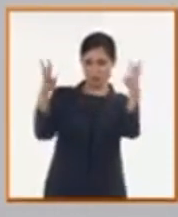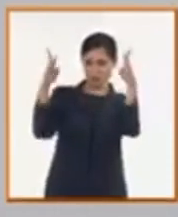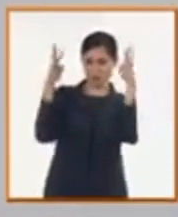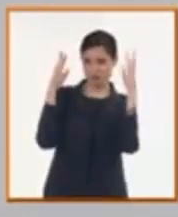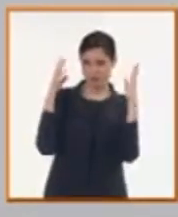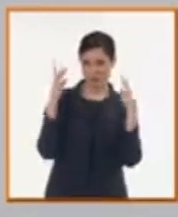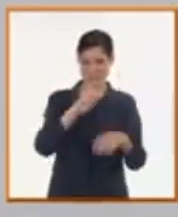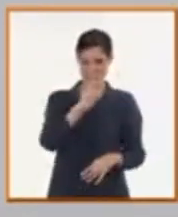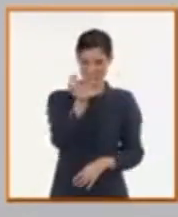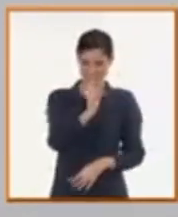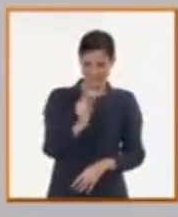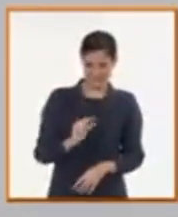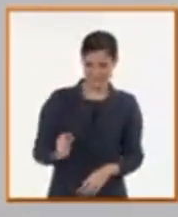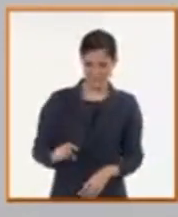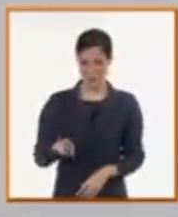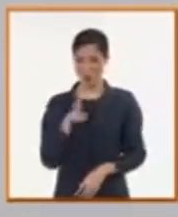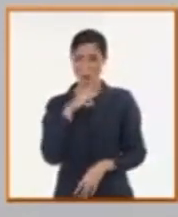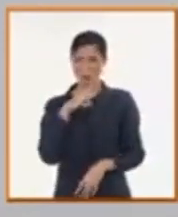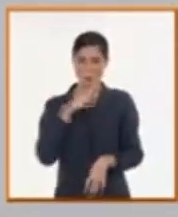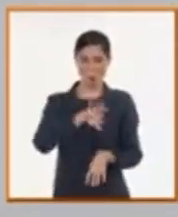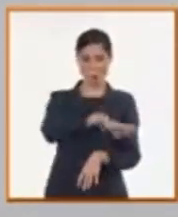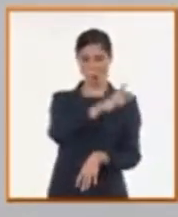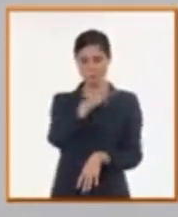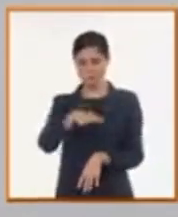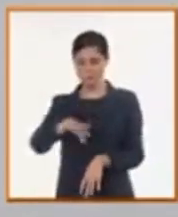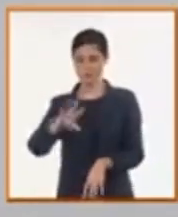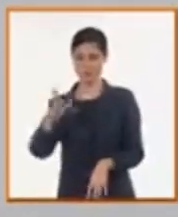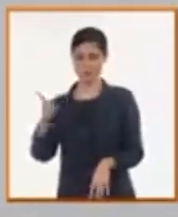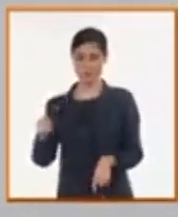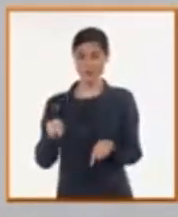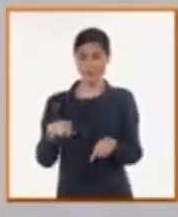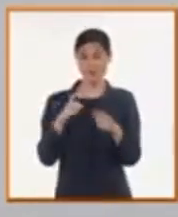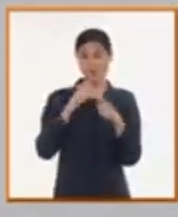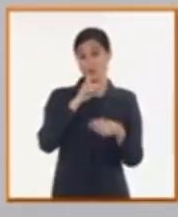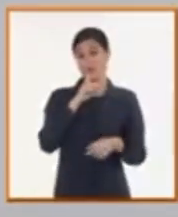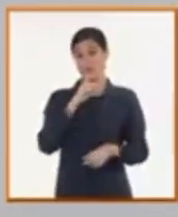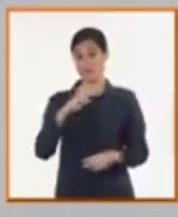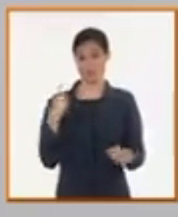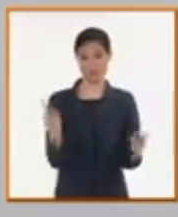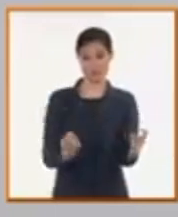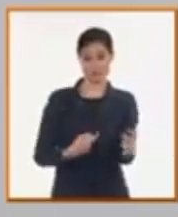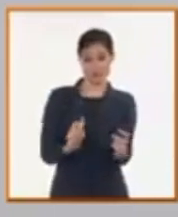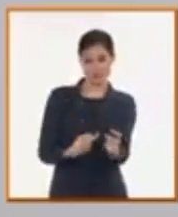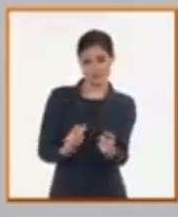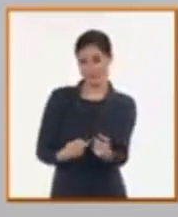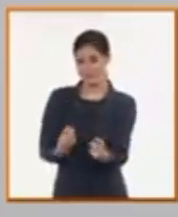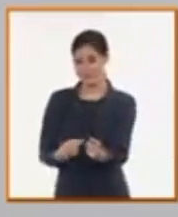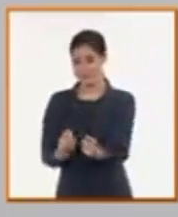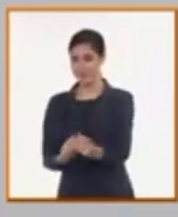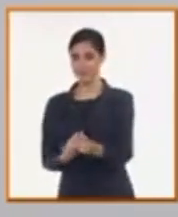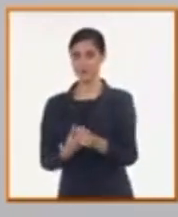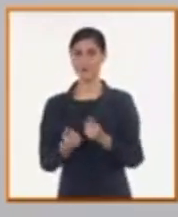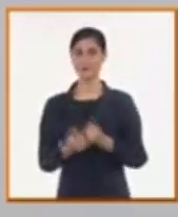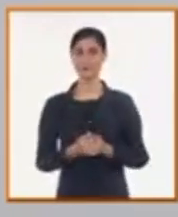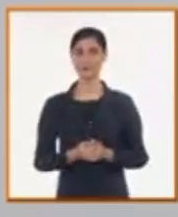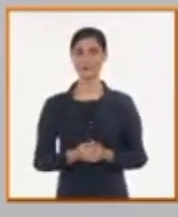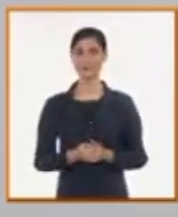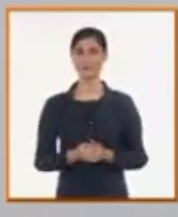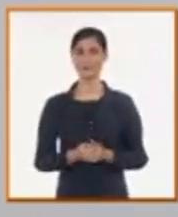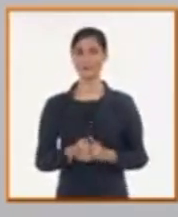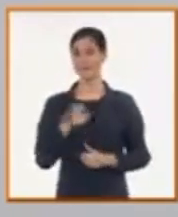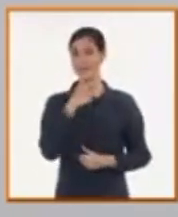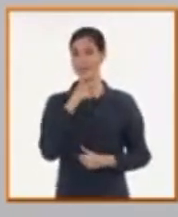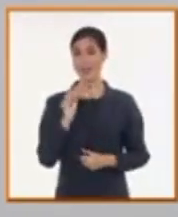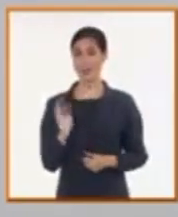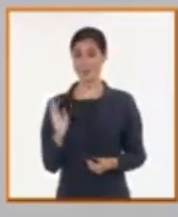ríos, etcétera, y los sudafricanos esperaron a un momento clave, que es la llegada de las